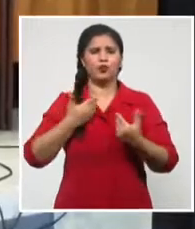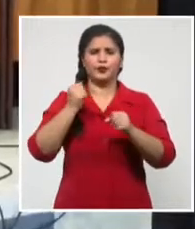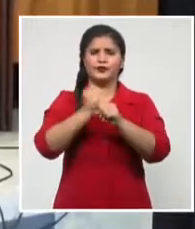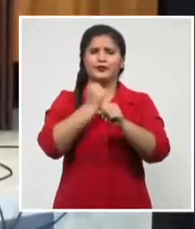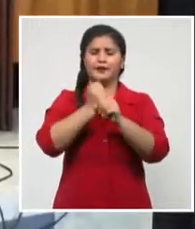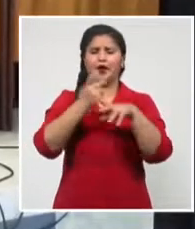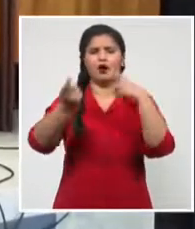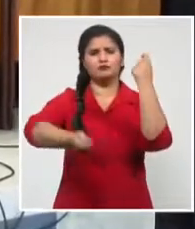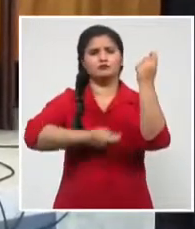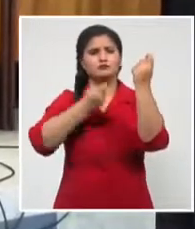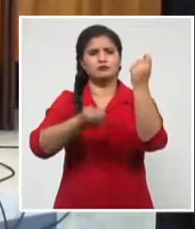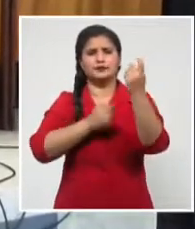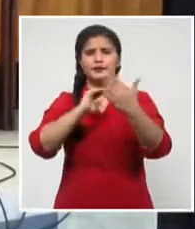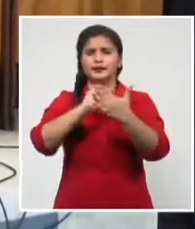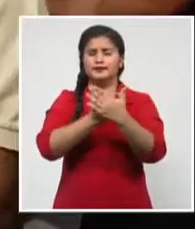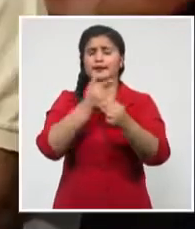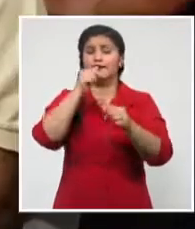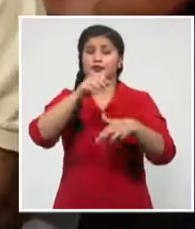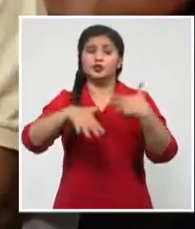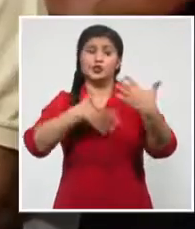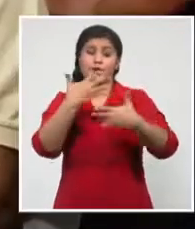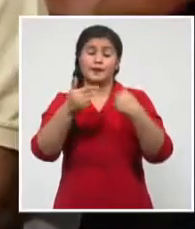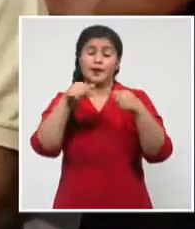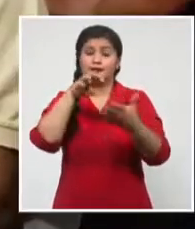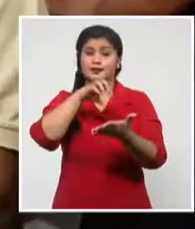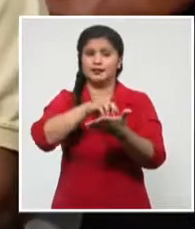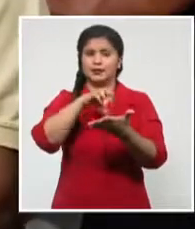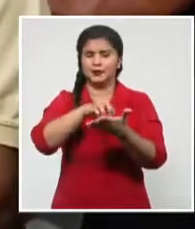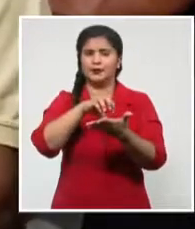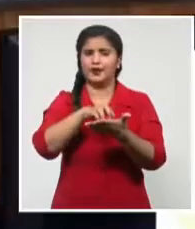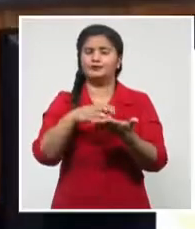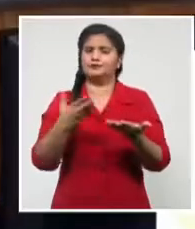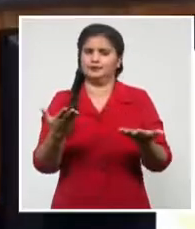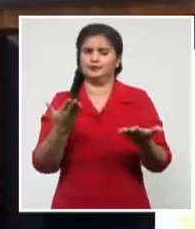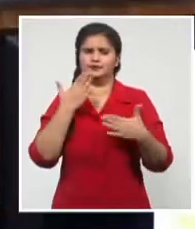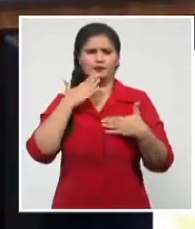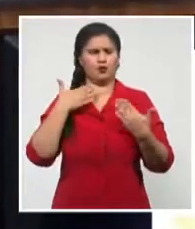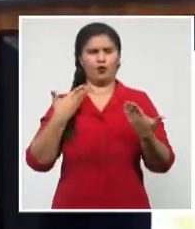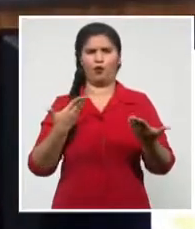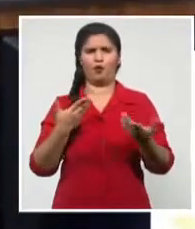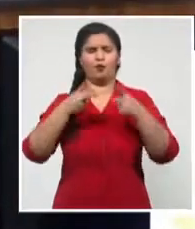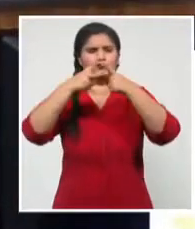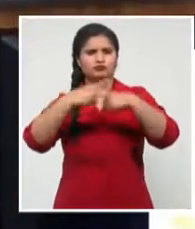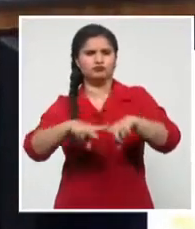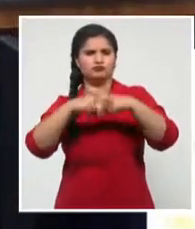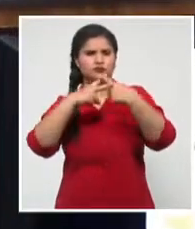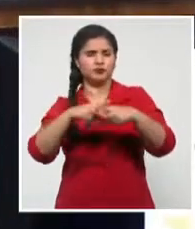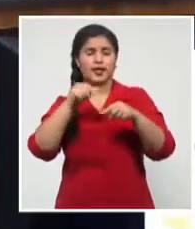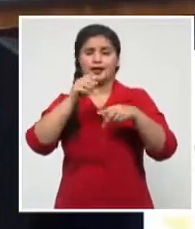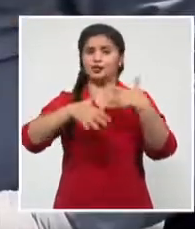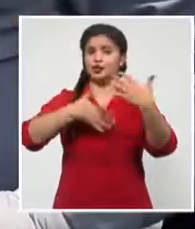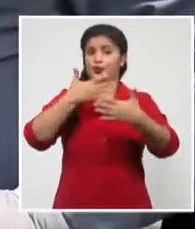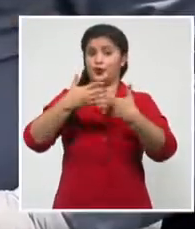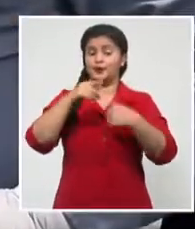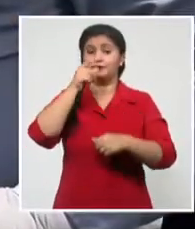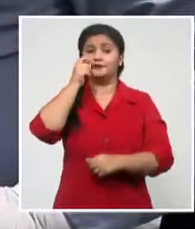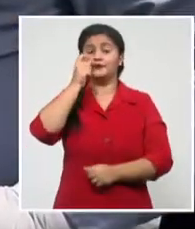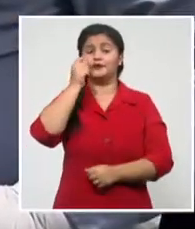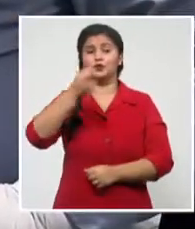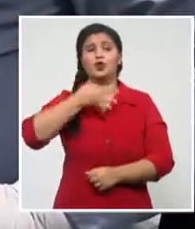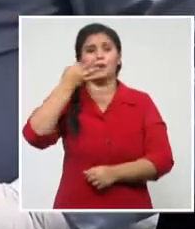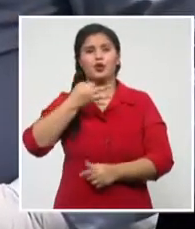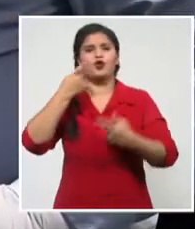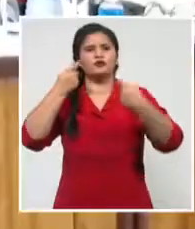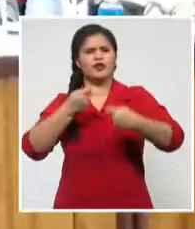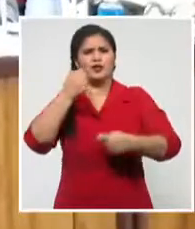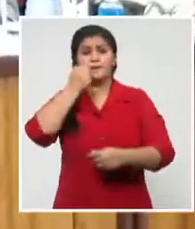ilegalidades urbanísticas existentes, así como enfrentar a las nuevas. Marrero Cruz instó a actuar con más energía y